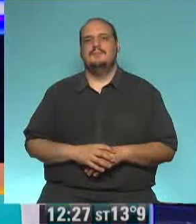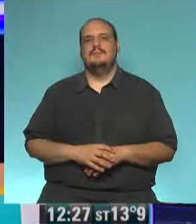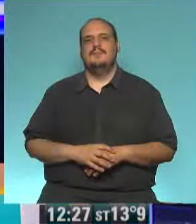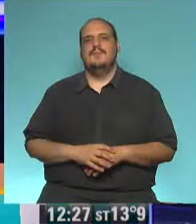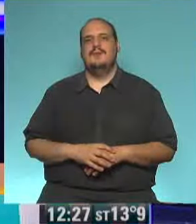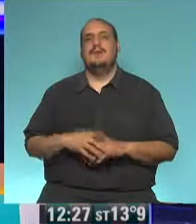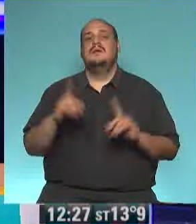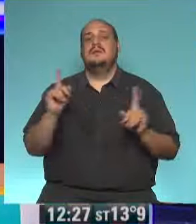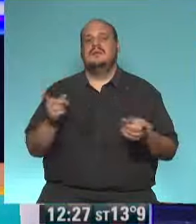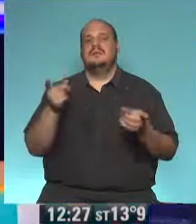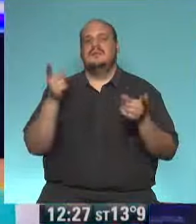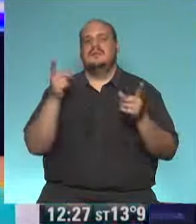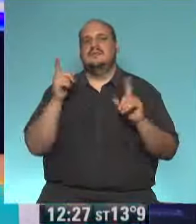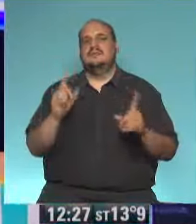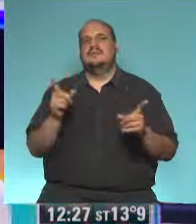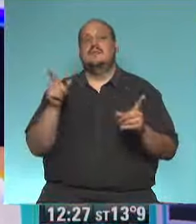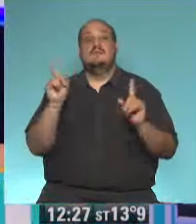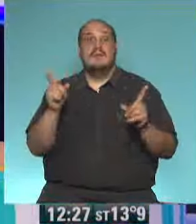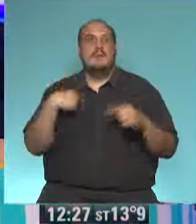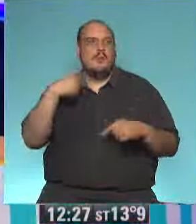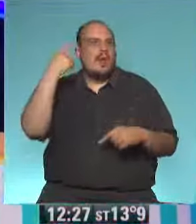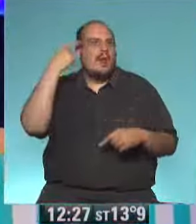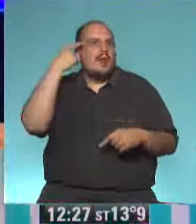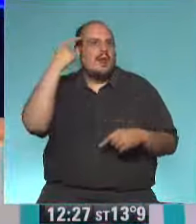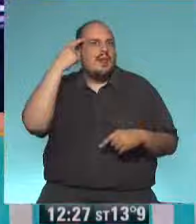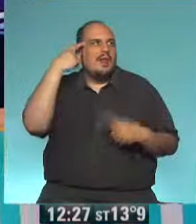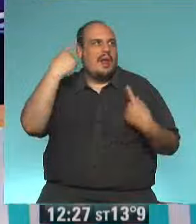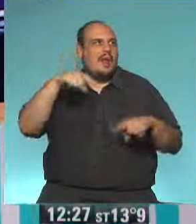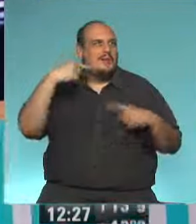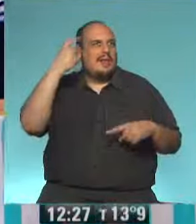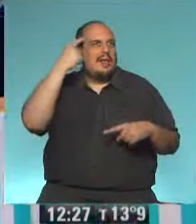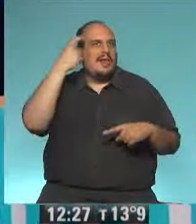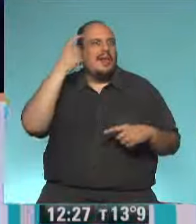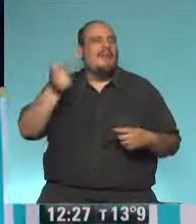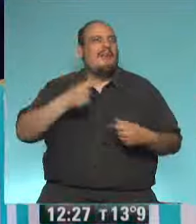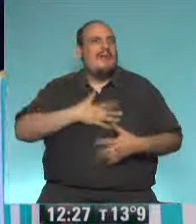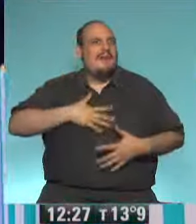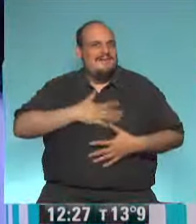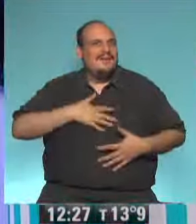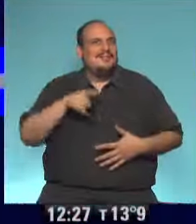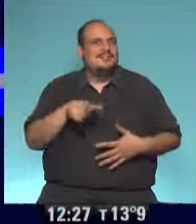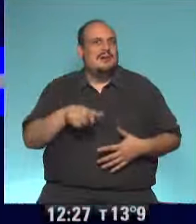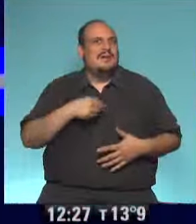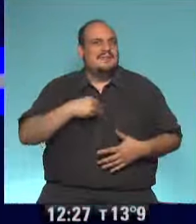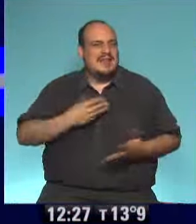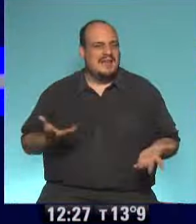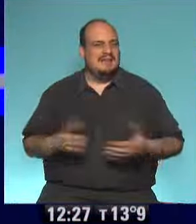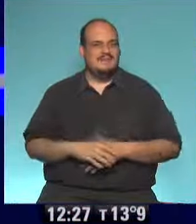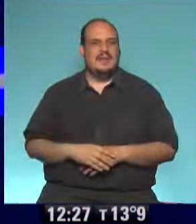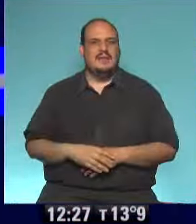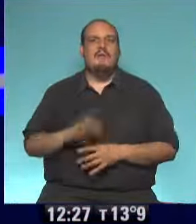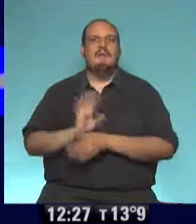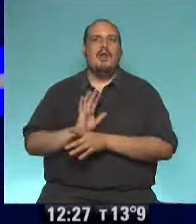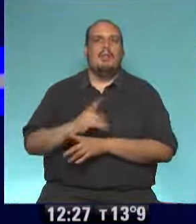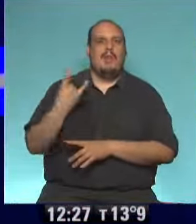quieren justamente... Eso, ven cómo nos queda en el oído. Entonces apelan a nuestras emociones, a nuestros sentimientos. Nos mienten un